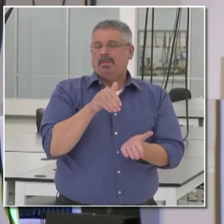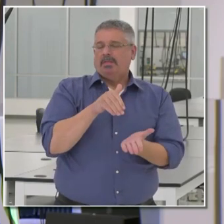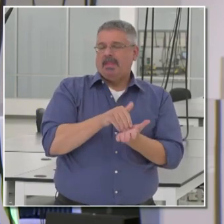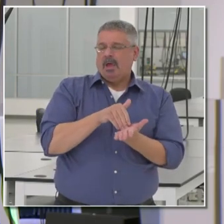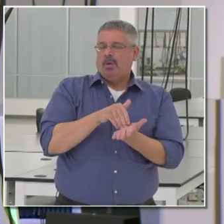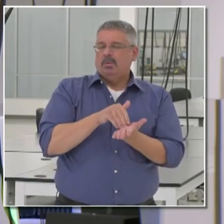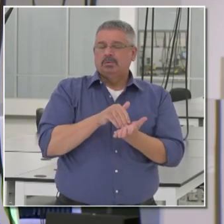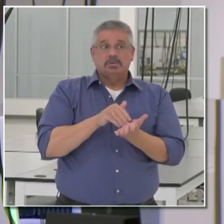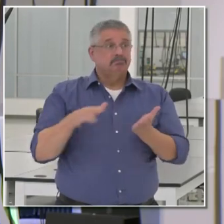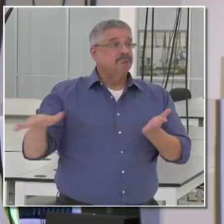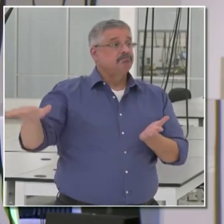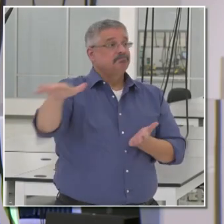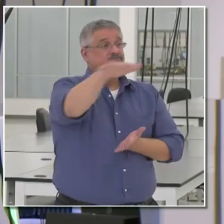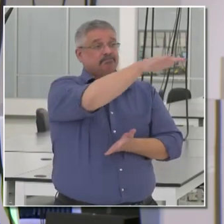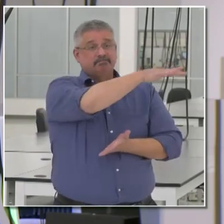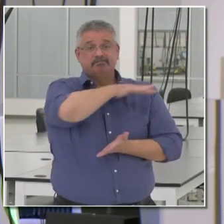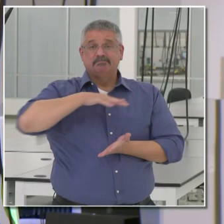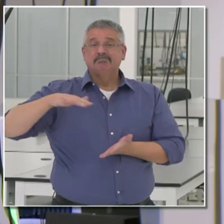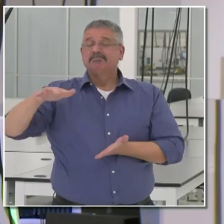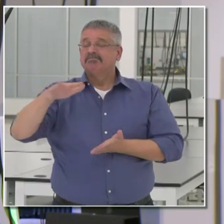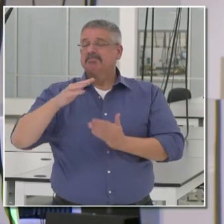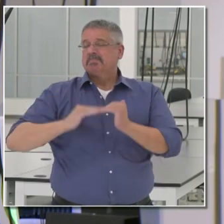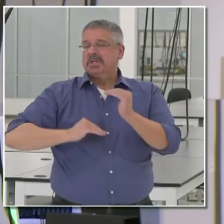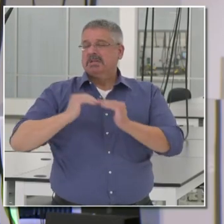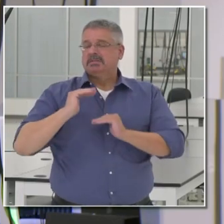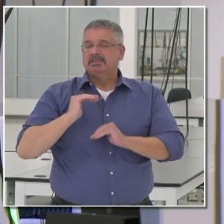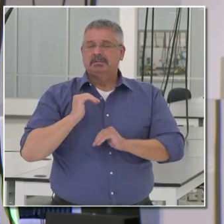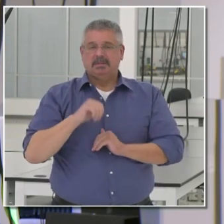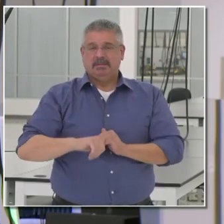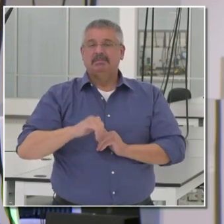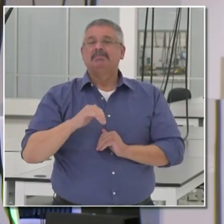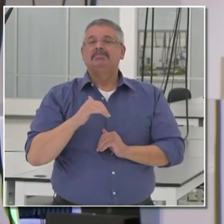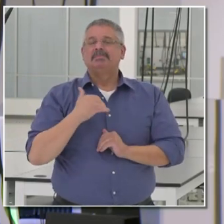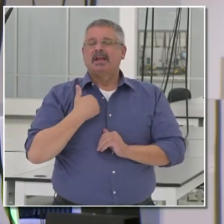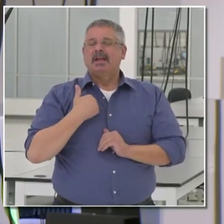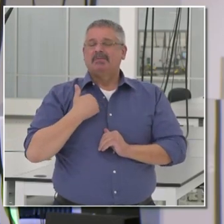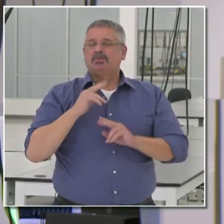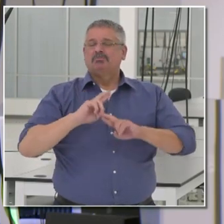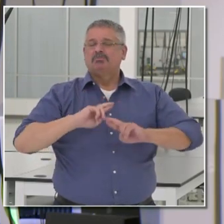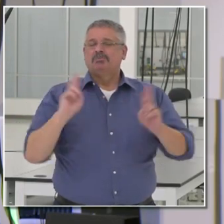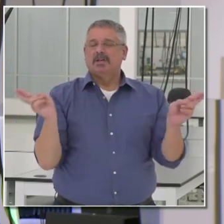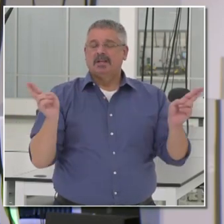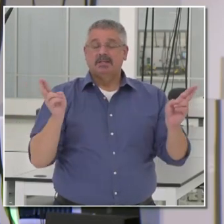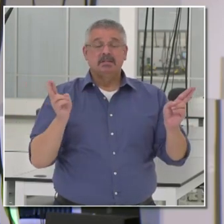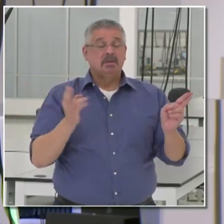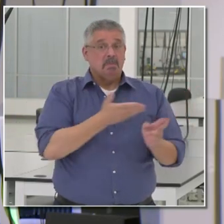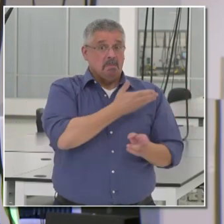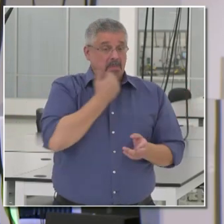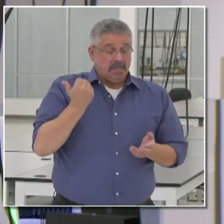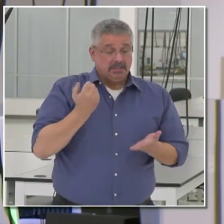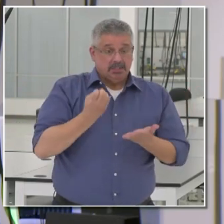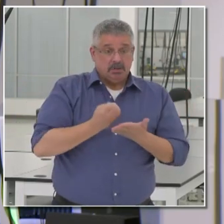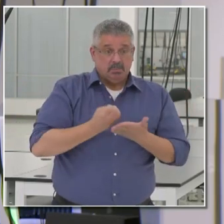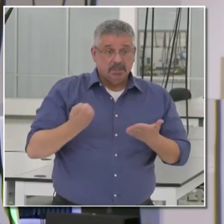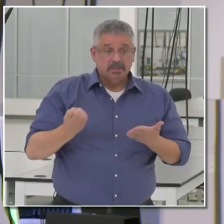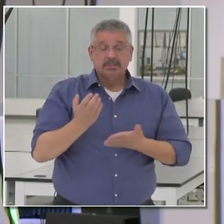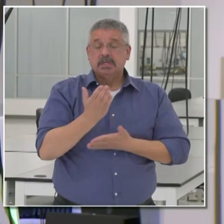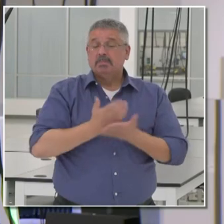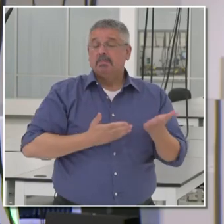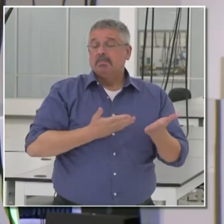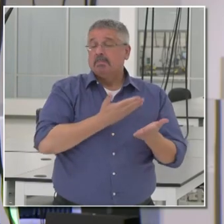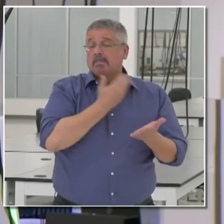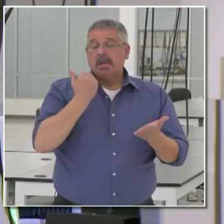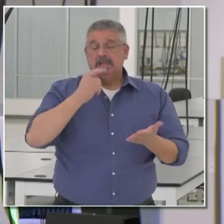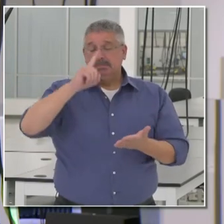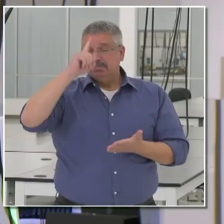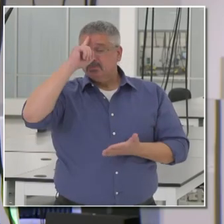134 mil pies cuadrados en esta en este centro de producción de vanguardia el mejor